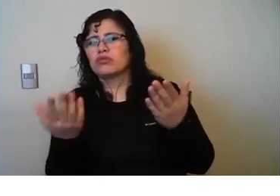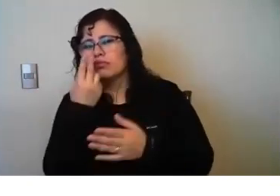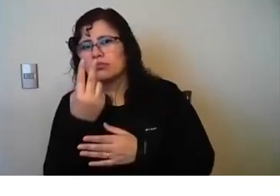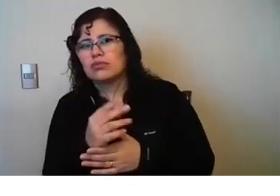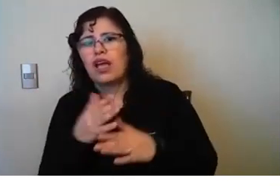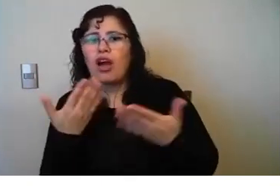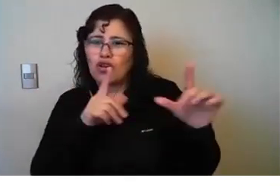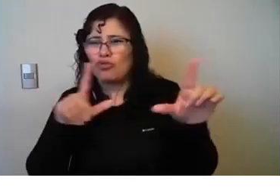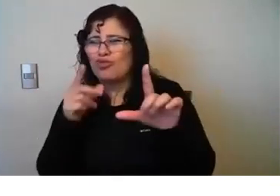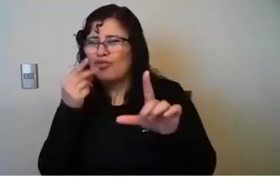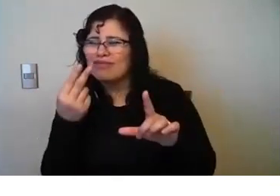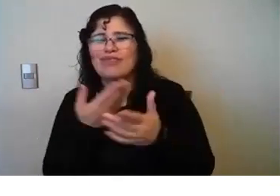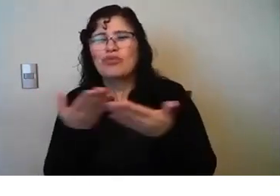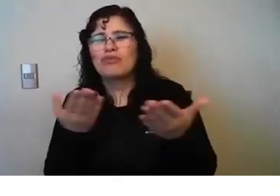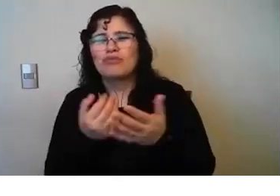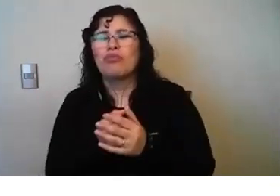ustedes lo tengan como